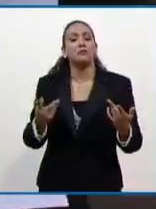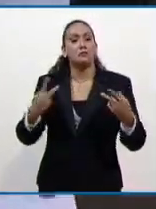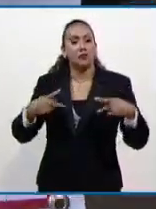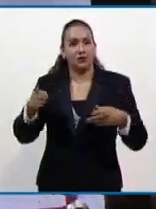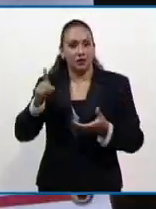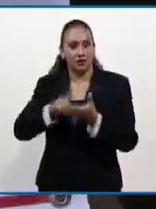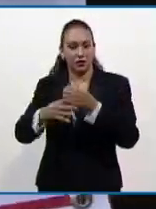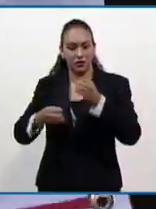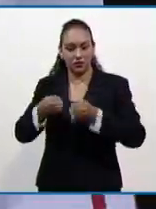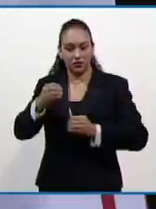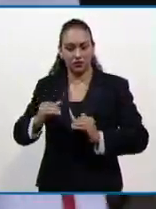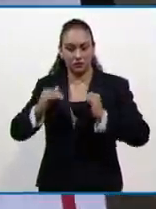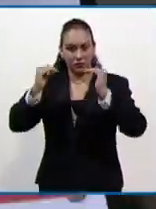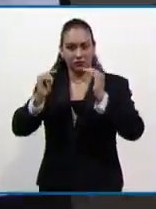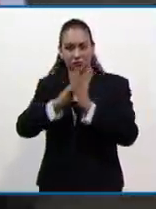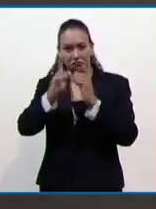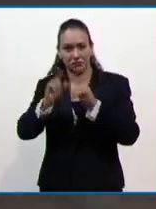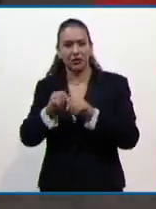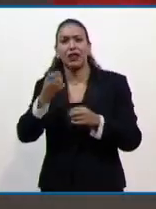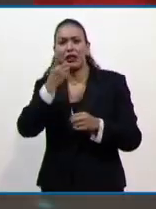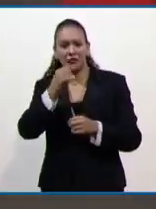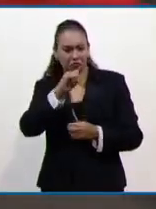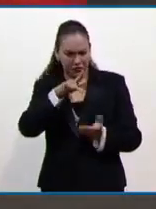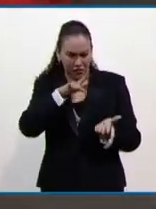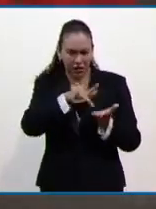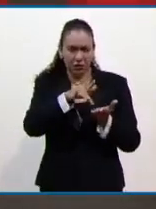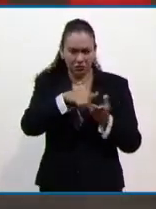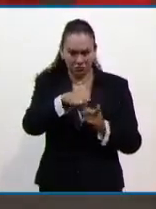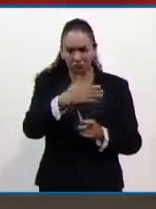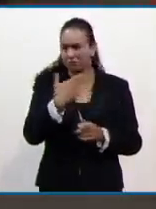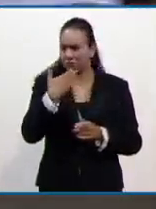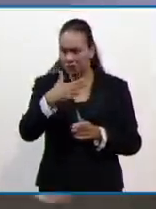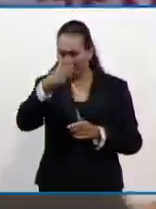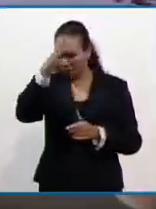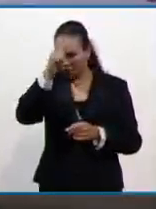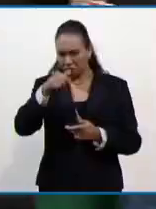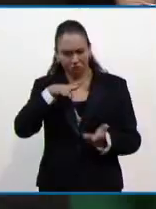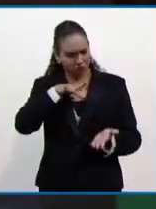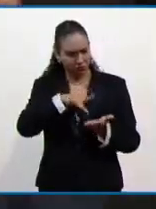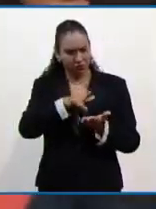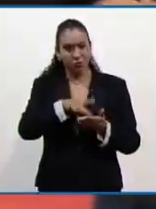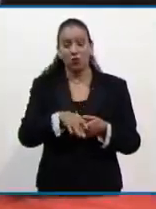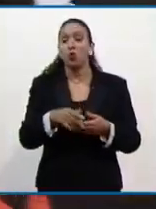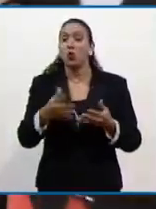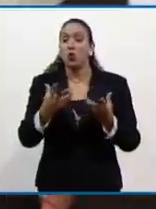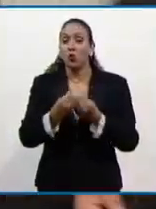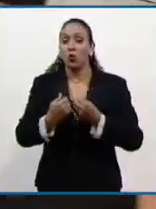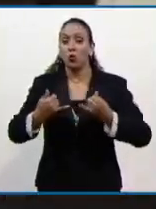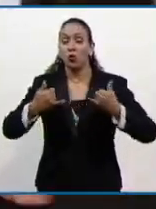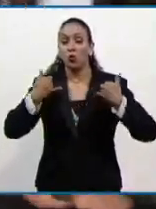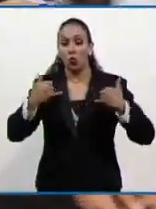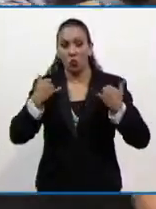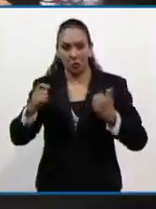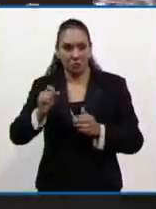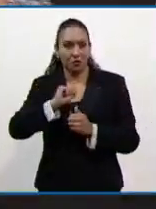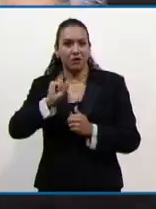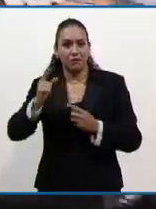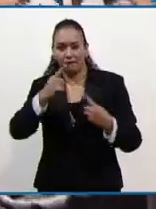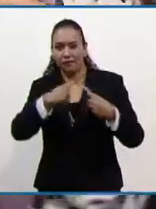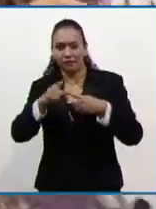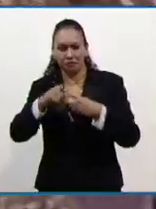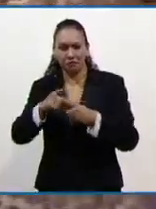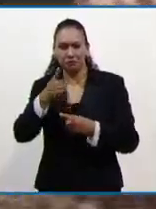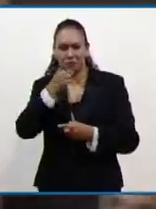contra la reforma judicial, integrantes del Colegio de Jóvenes Estudiantes de Derecho y nuevos profesionistas de la Suprema Corte